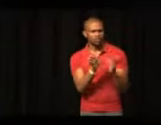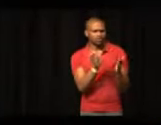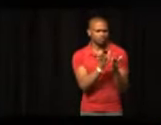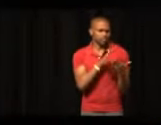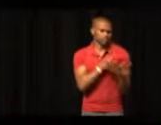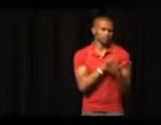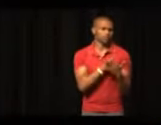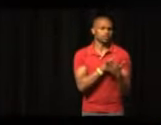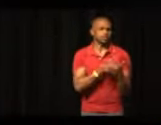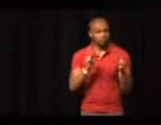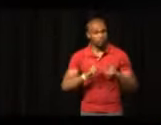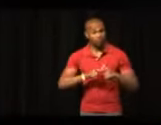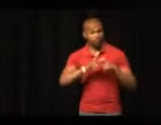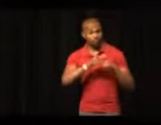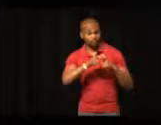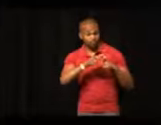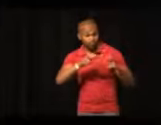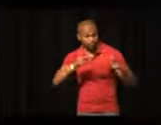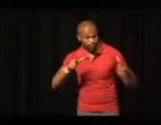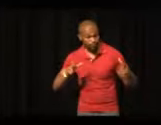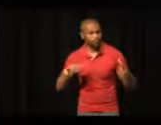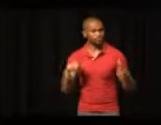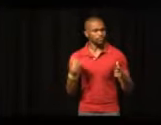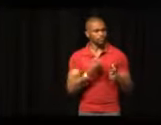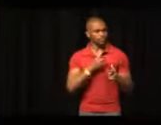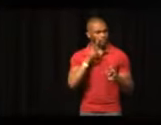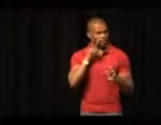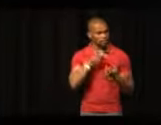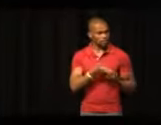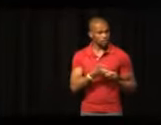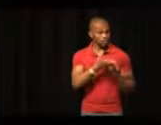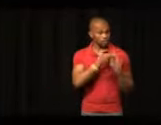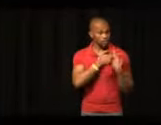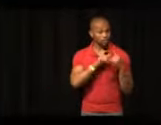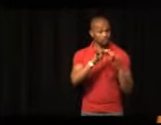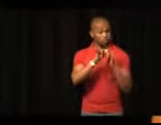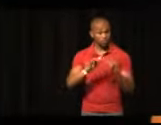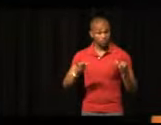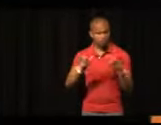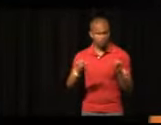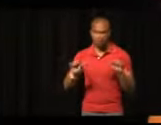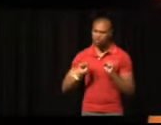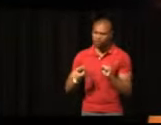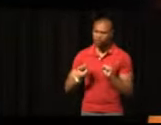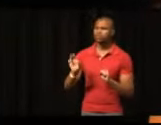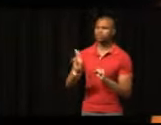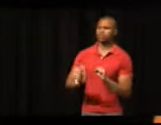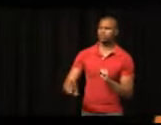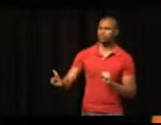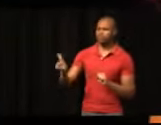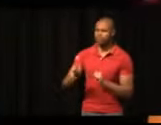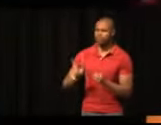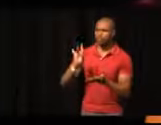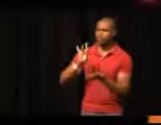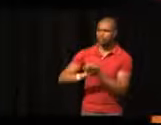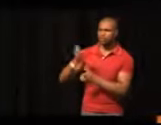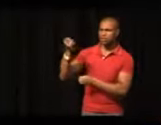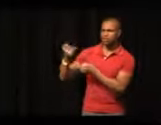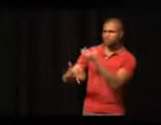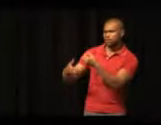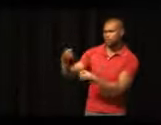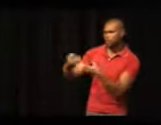restringida y que puede ser ampliada. Y allí podemos ver el papel que los medios de comunicación social